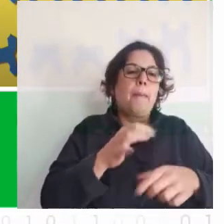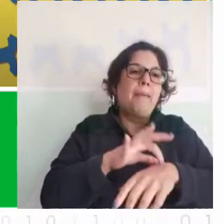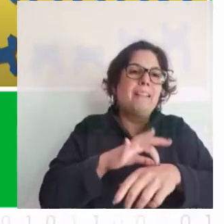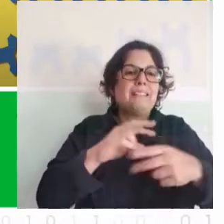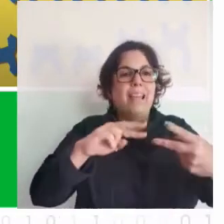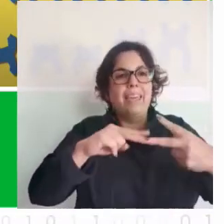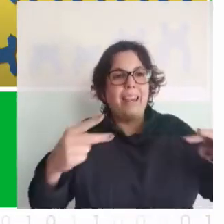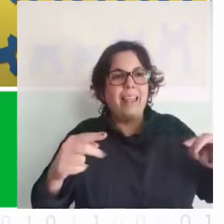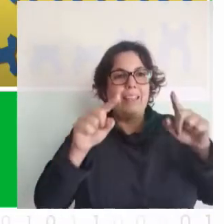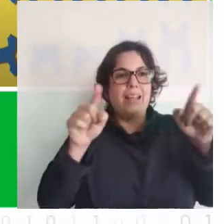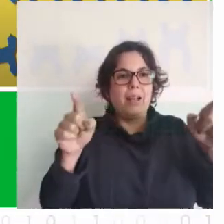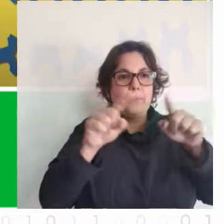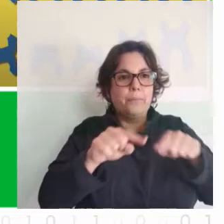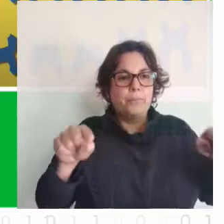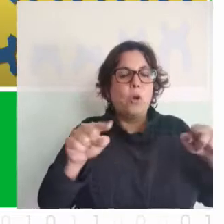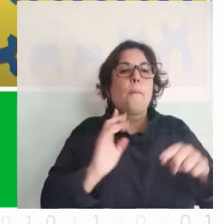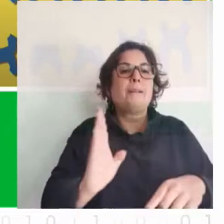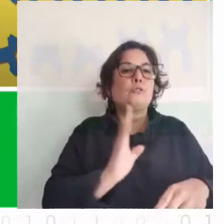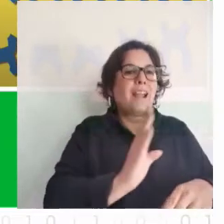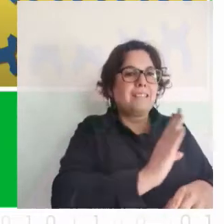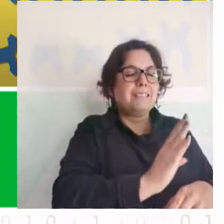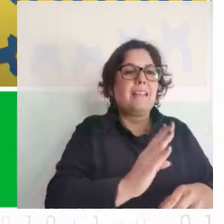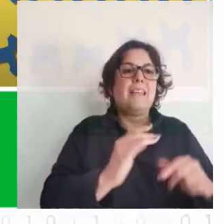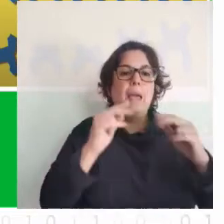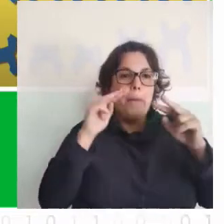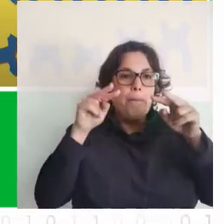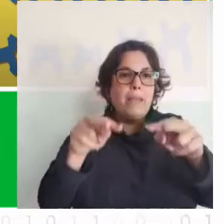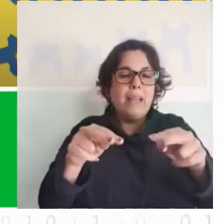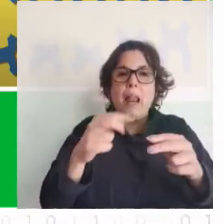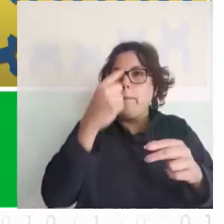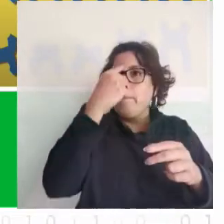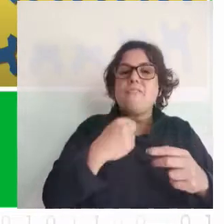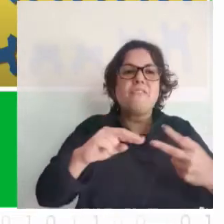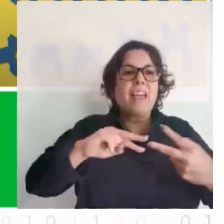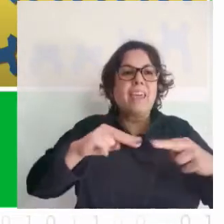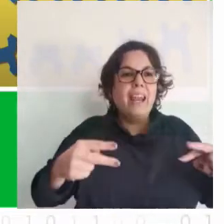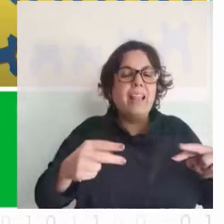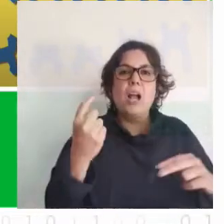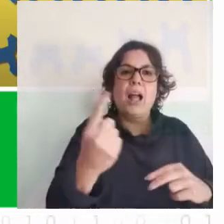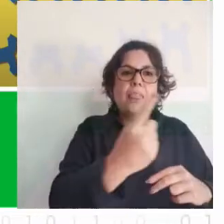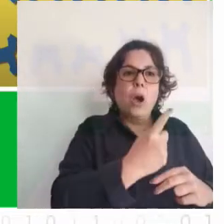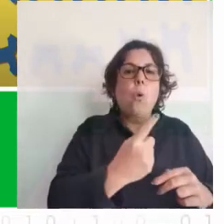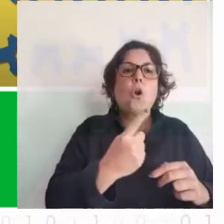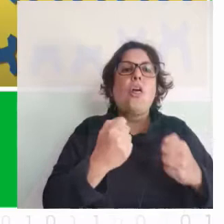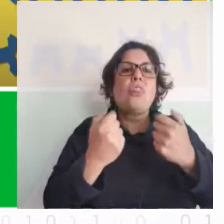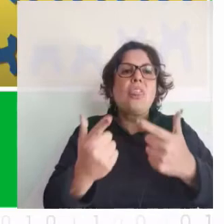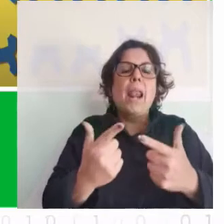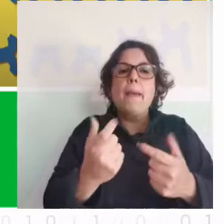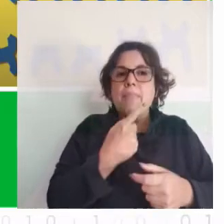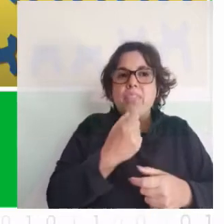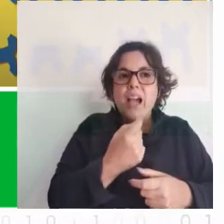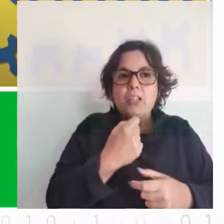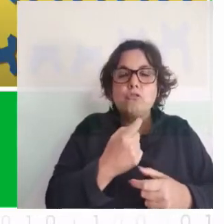genómica, también llamada medicina personalizada, es mirar al perfil genético de cada paciente y tratarlo con las drogas